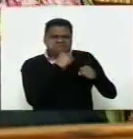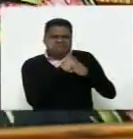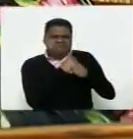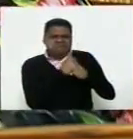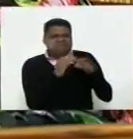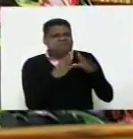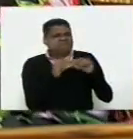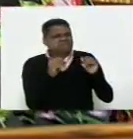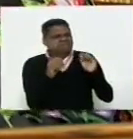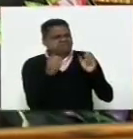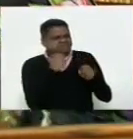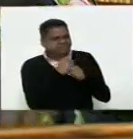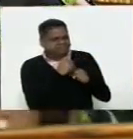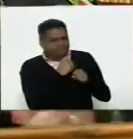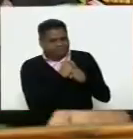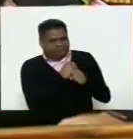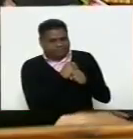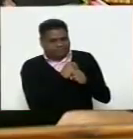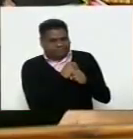los trabajadores